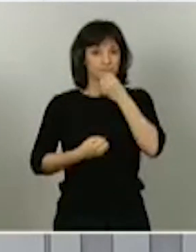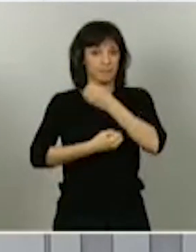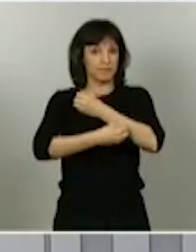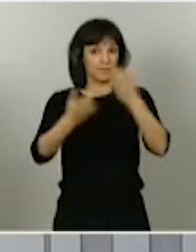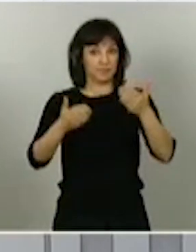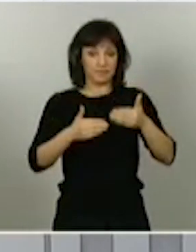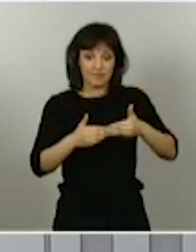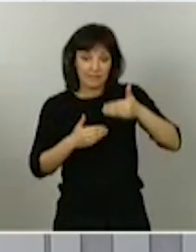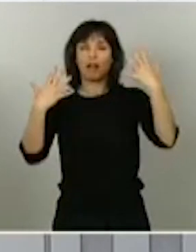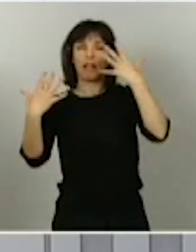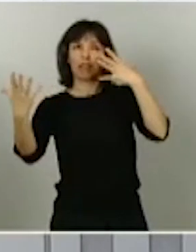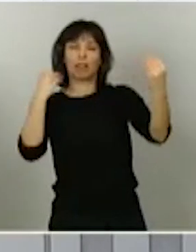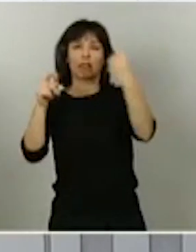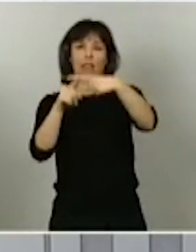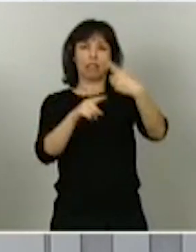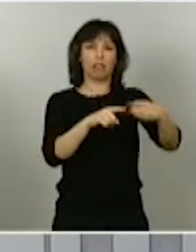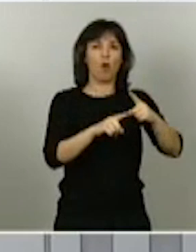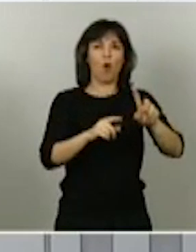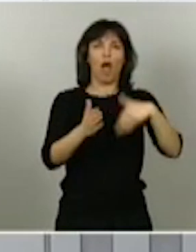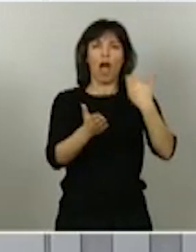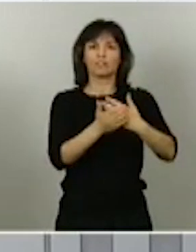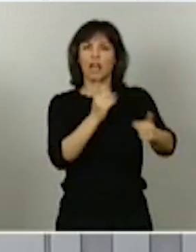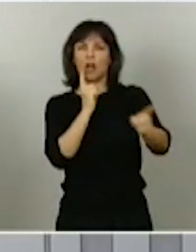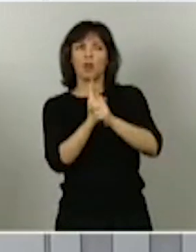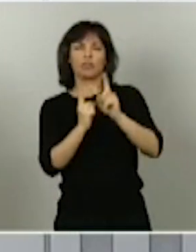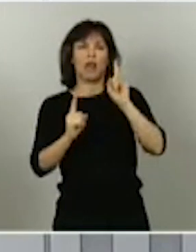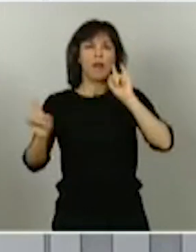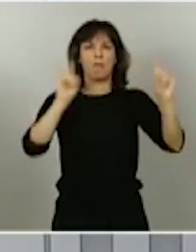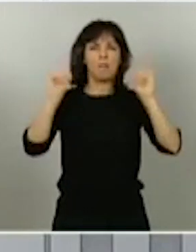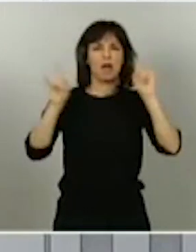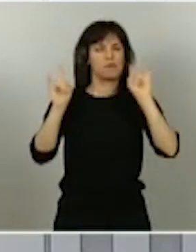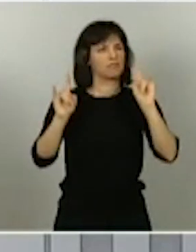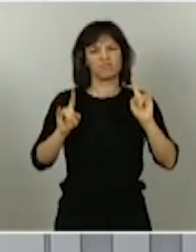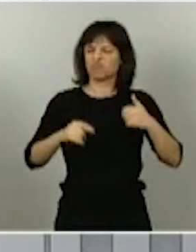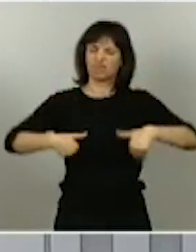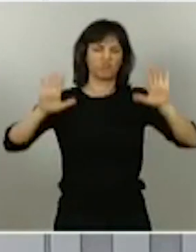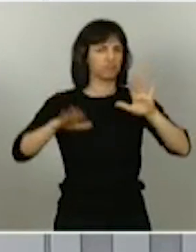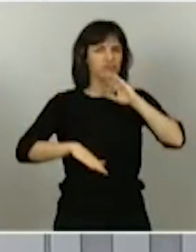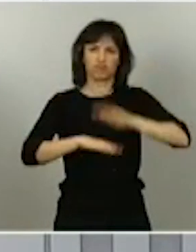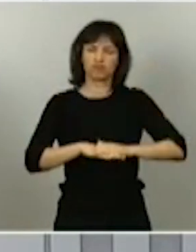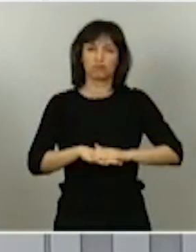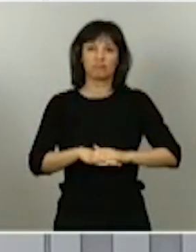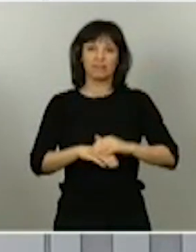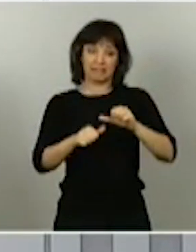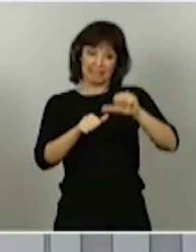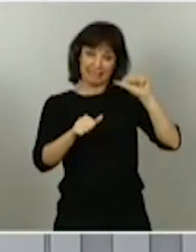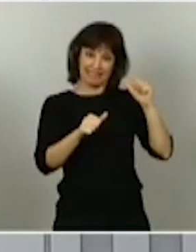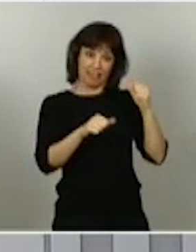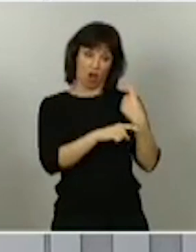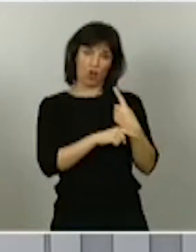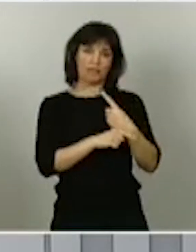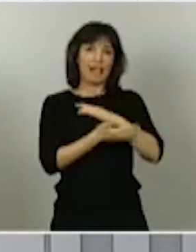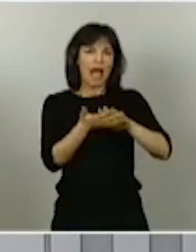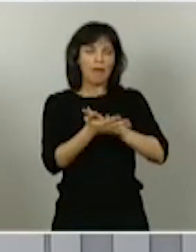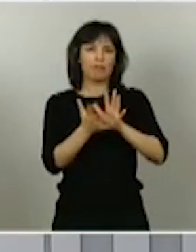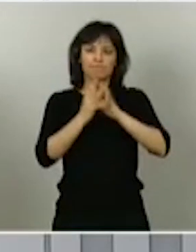esfuerzo, ninguno. De hecho, en las últimas horas se ha hablado mucho de los pactos que se han llevado a cabo para sacar adelante la